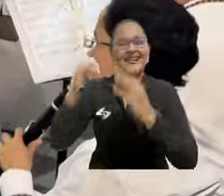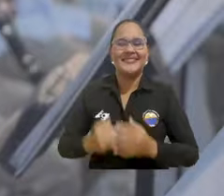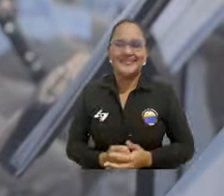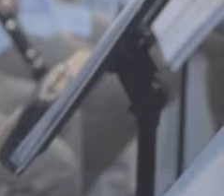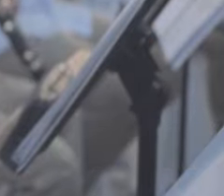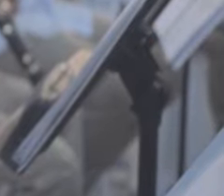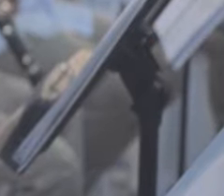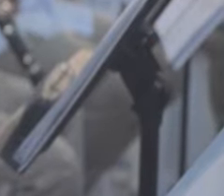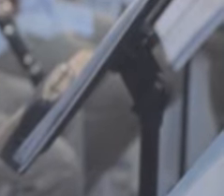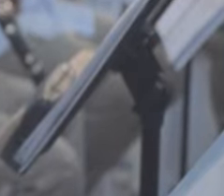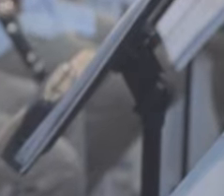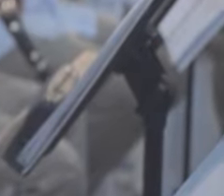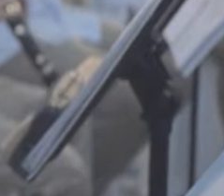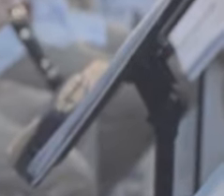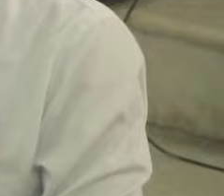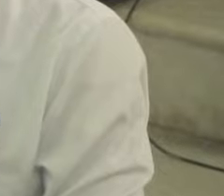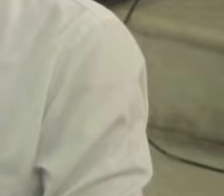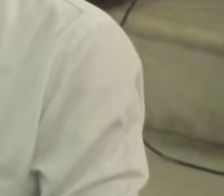nosotros.